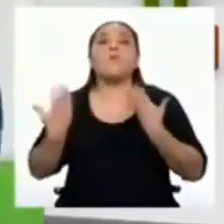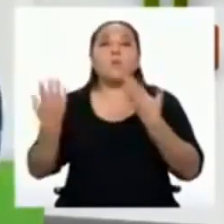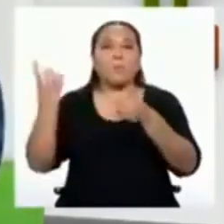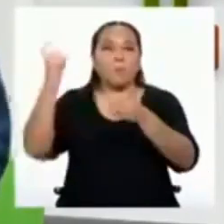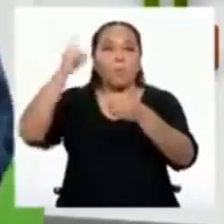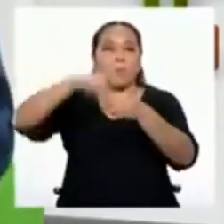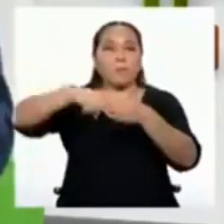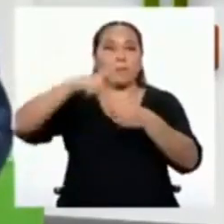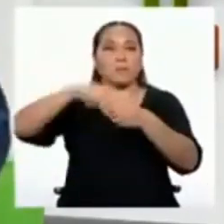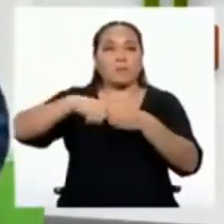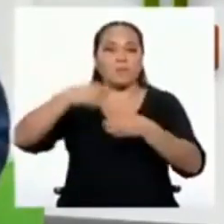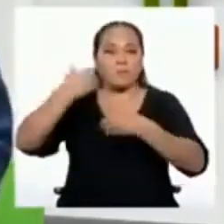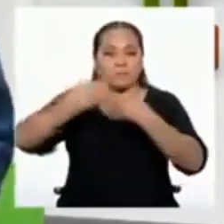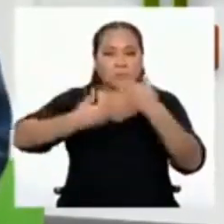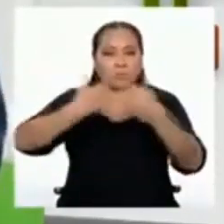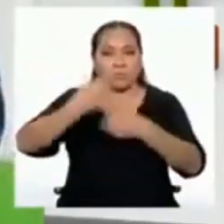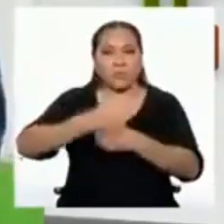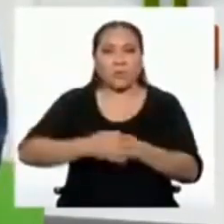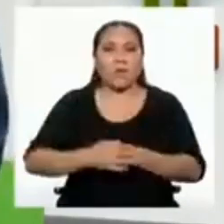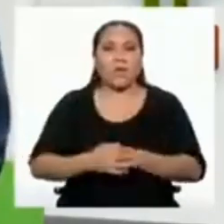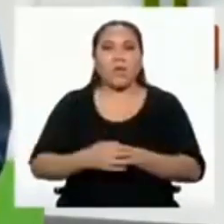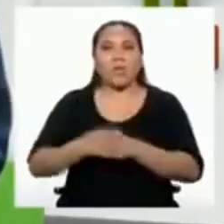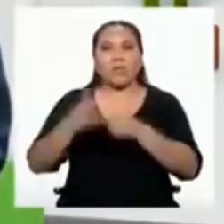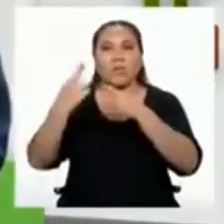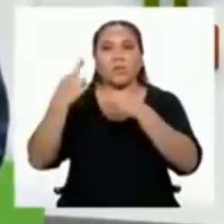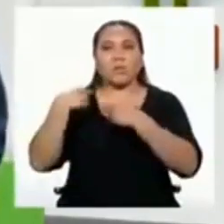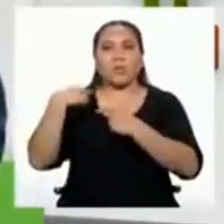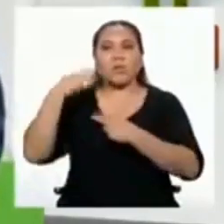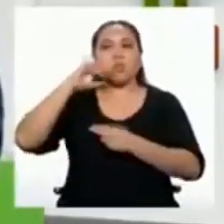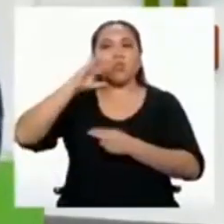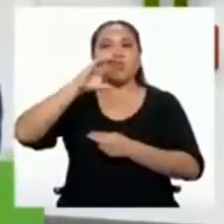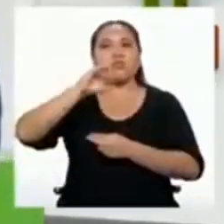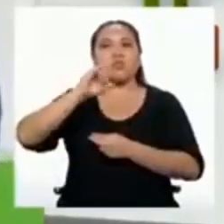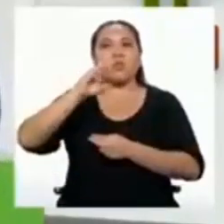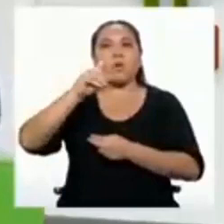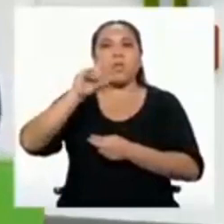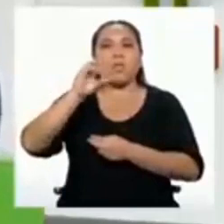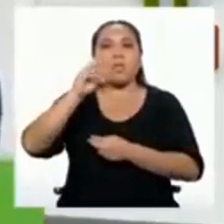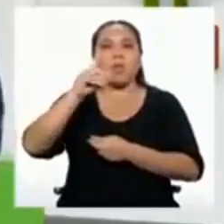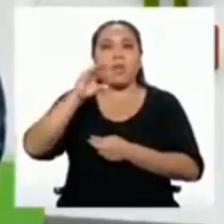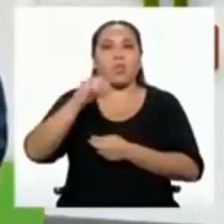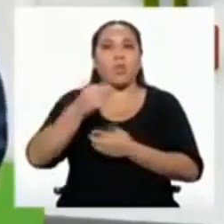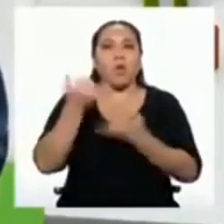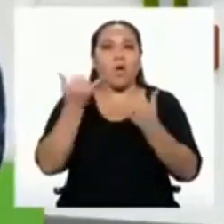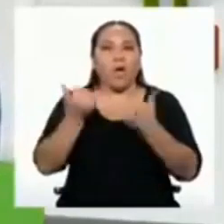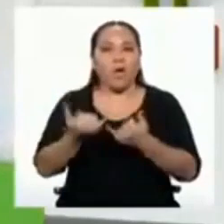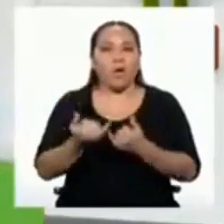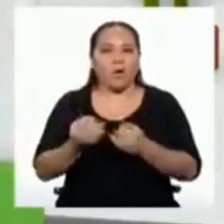participar activamente en nuestro rol como ciudadanos y ciudadanas, te